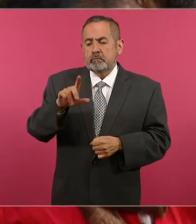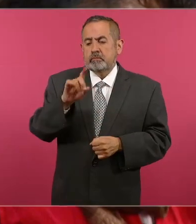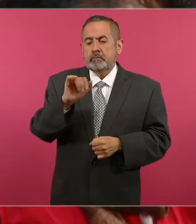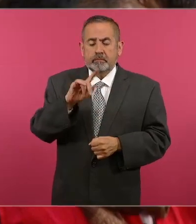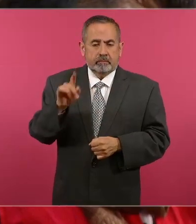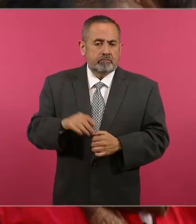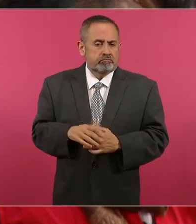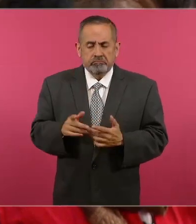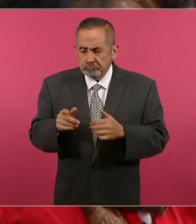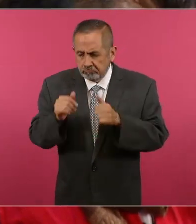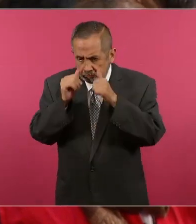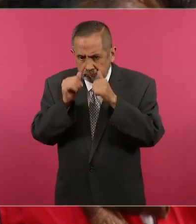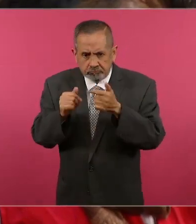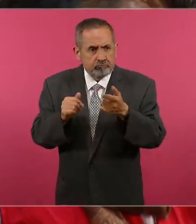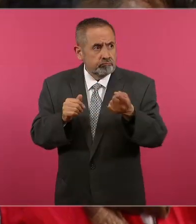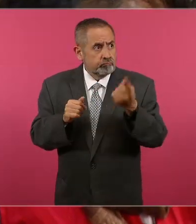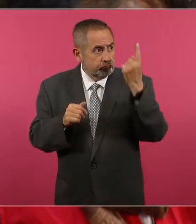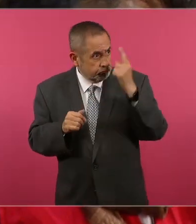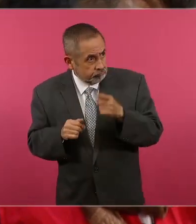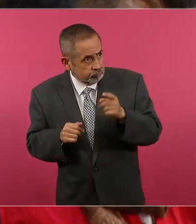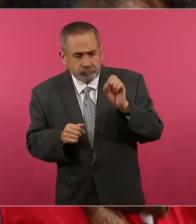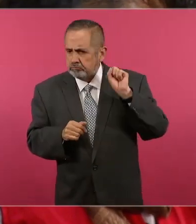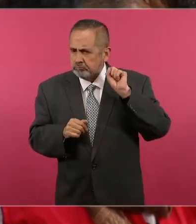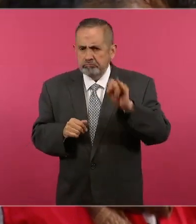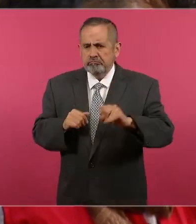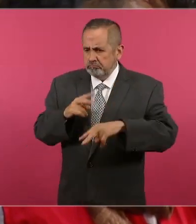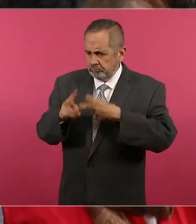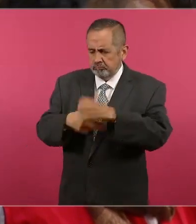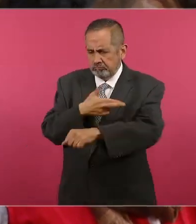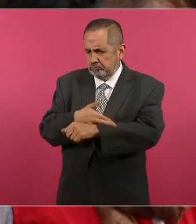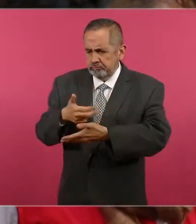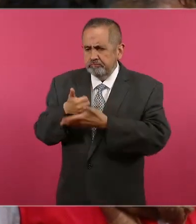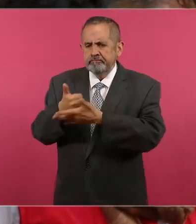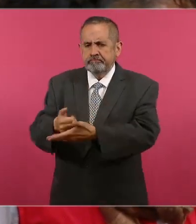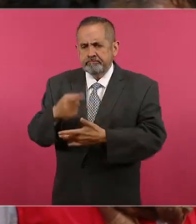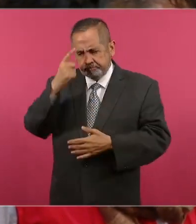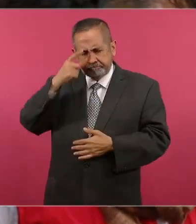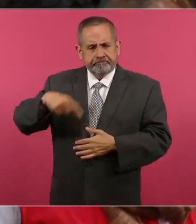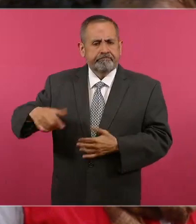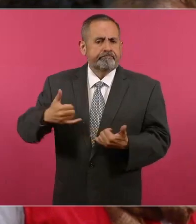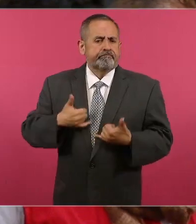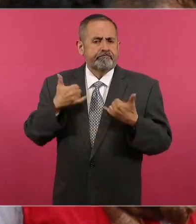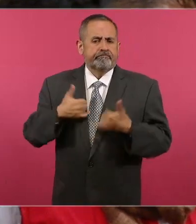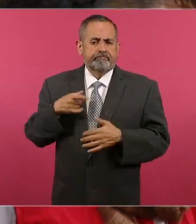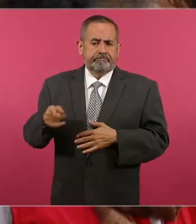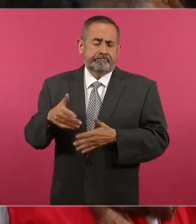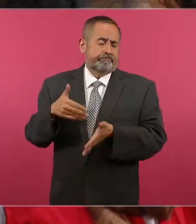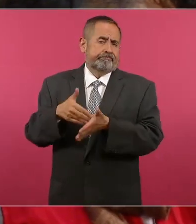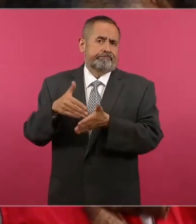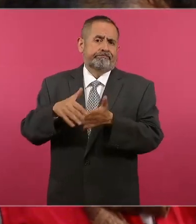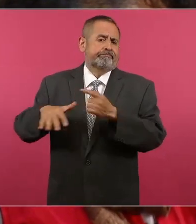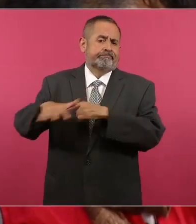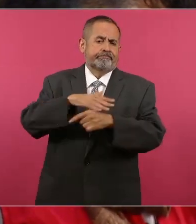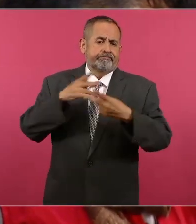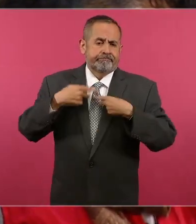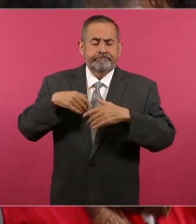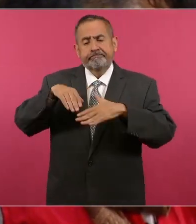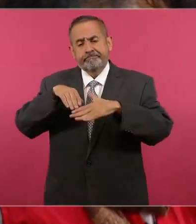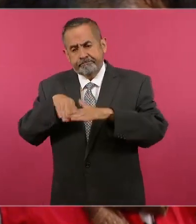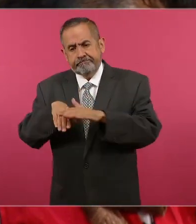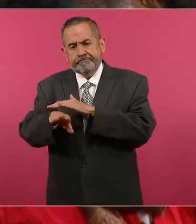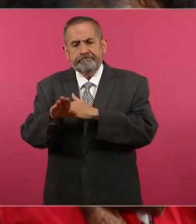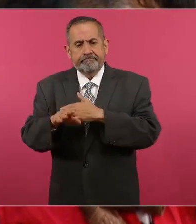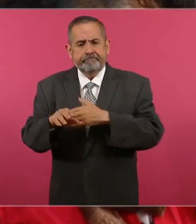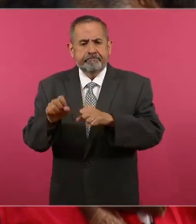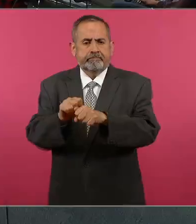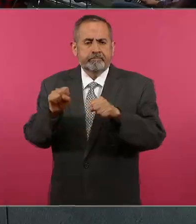solo requiere que usted gire sus instrucciones para ayudar a este joven que, como miles de personas, cruzan la línea fronteriza